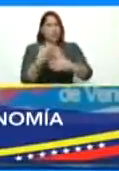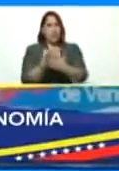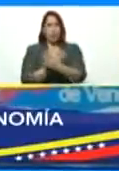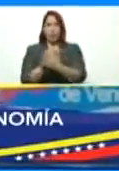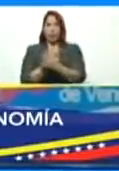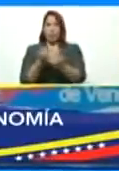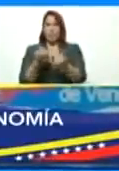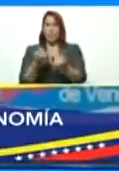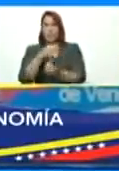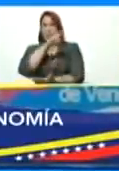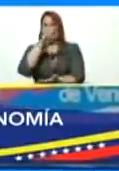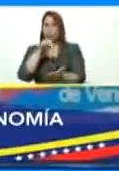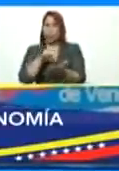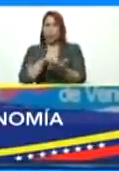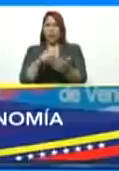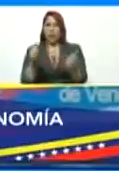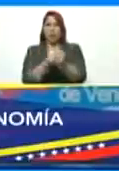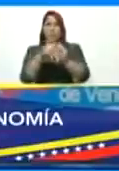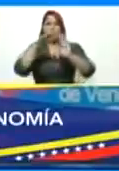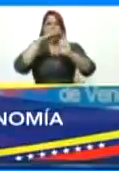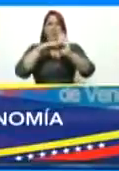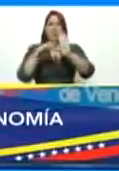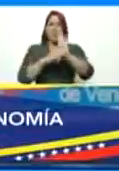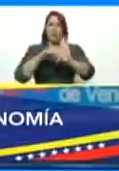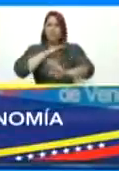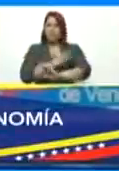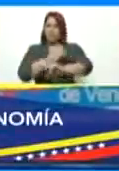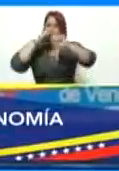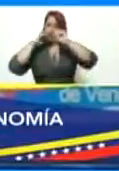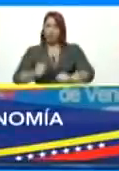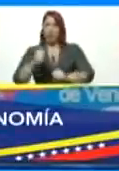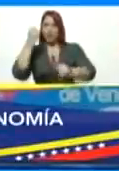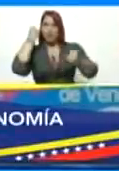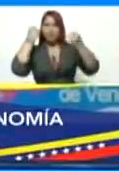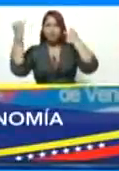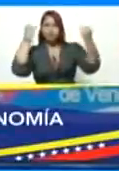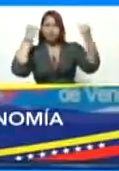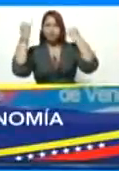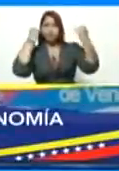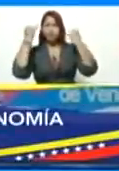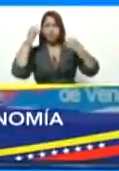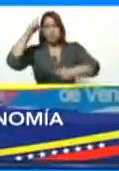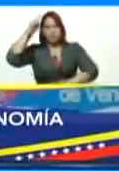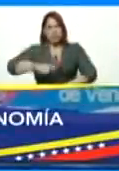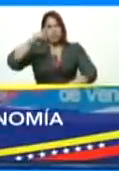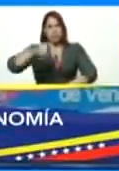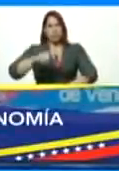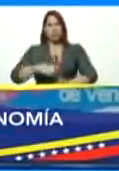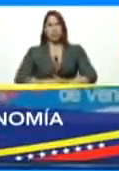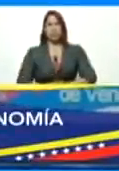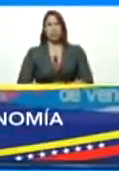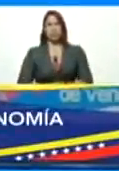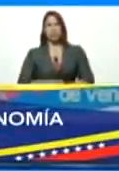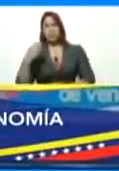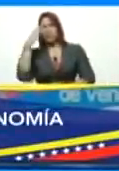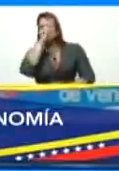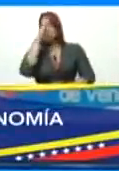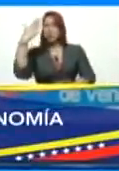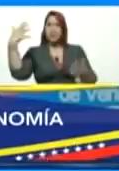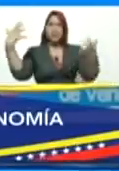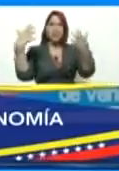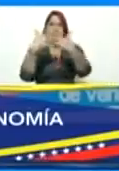nacional con medidas audaces inteligentes innecesarias en medio de la guerra